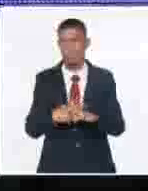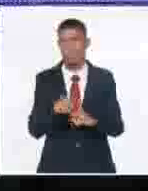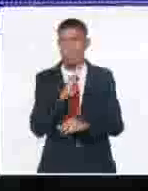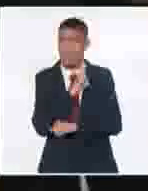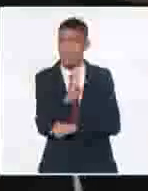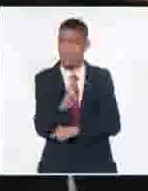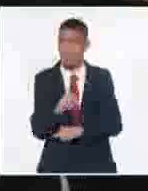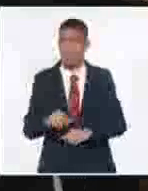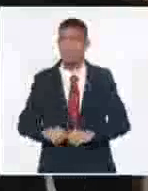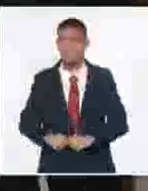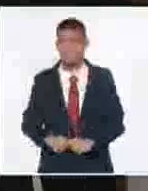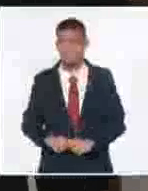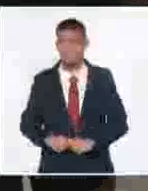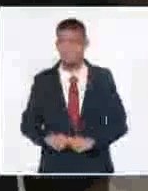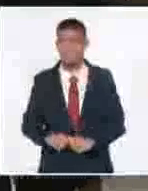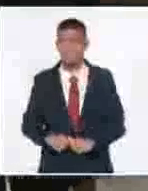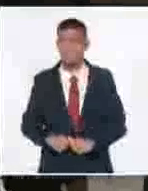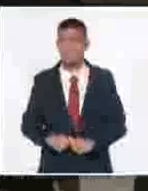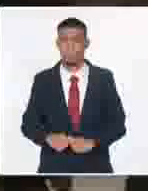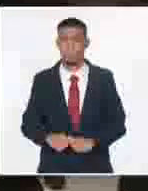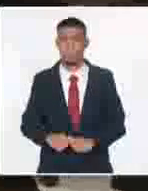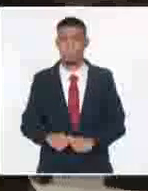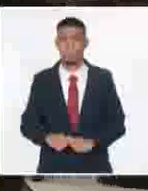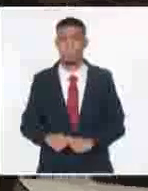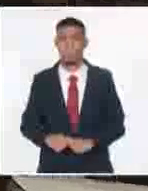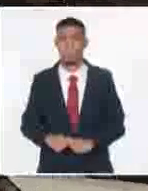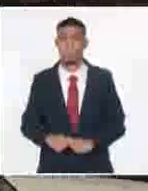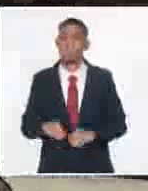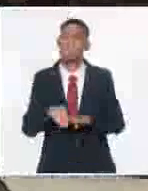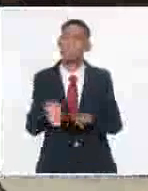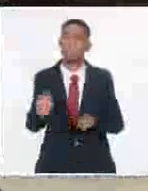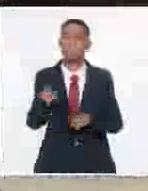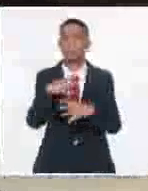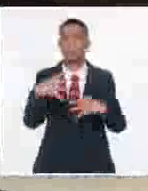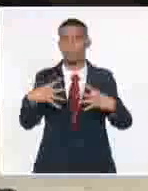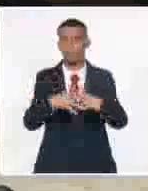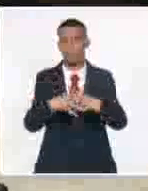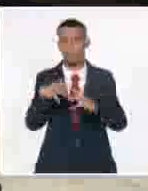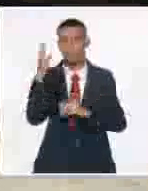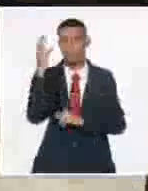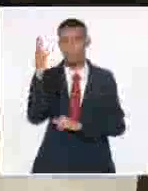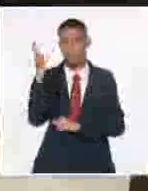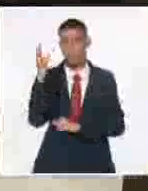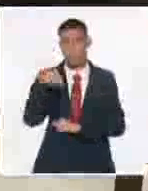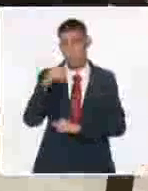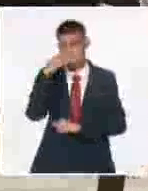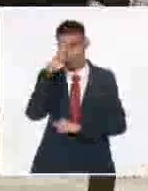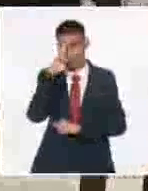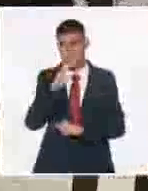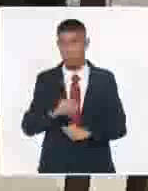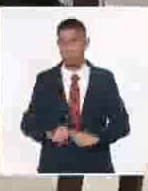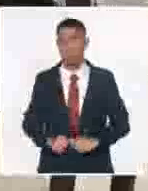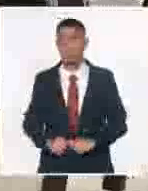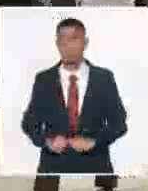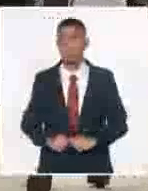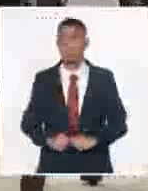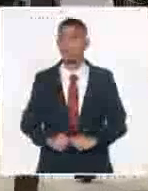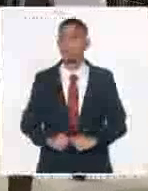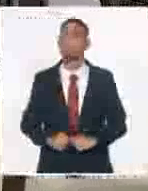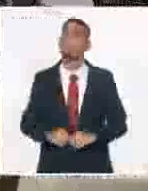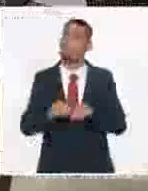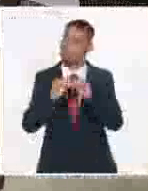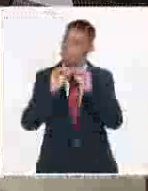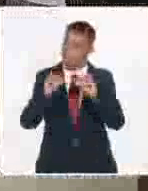En ese contexto, el Ministerio de Relaciones Exteriores de Cuba hace un